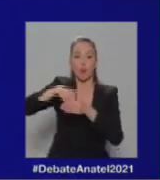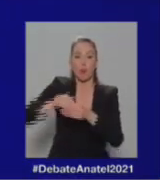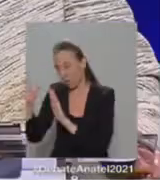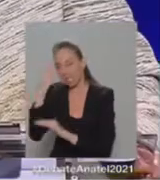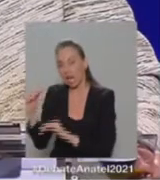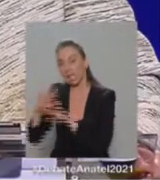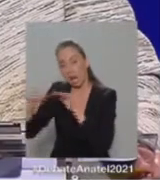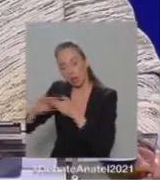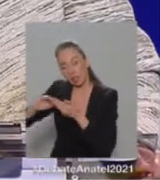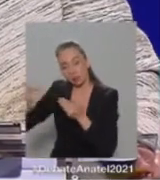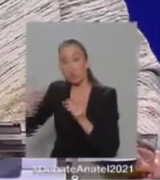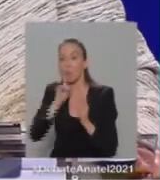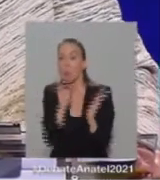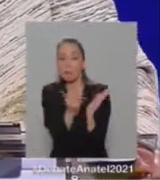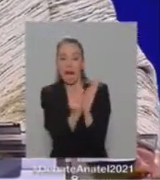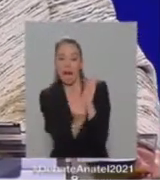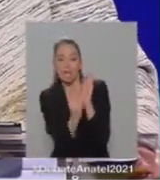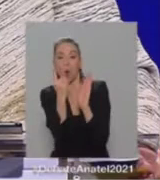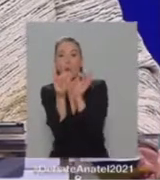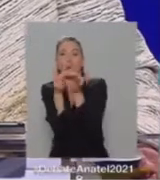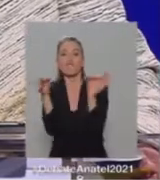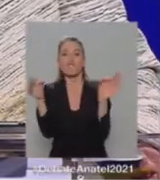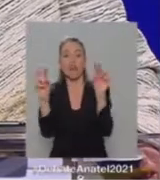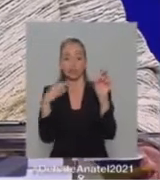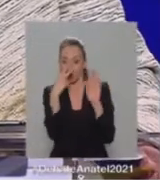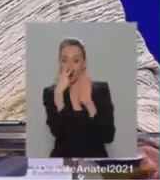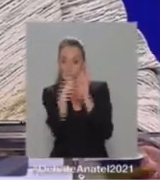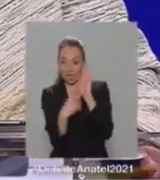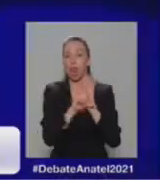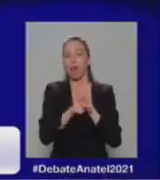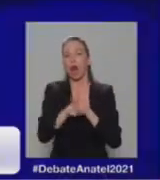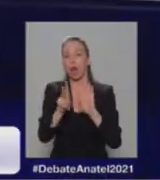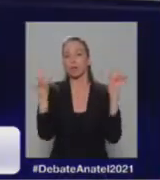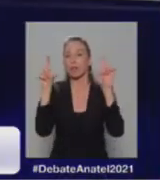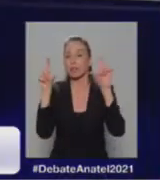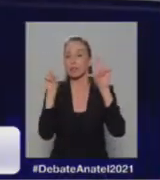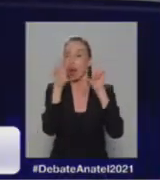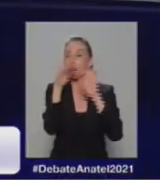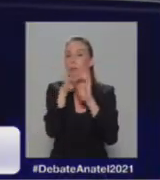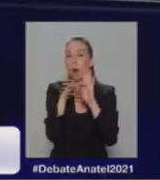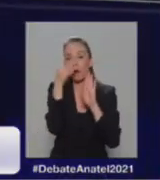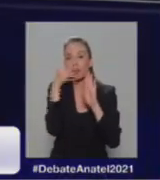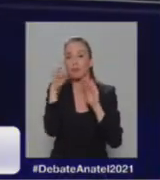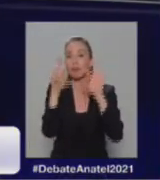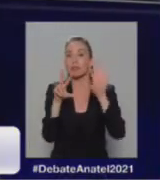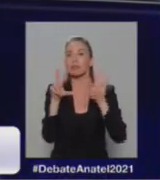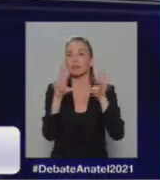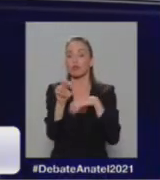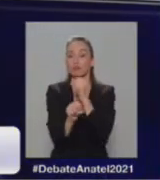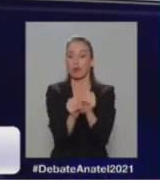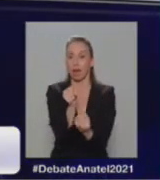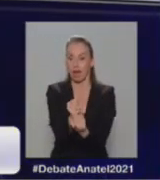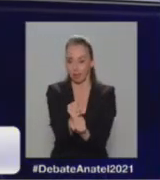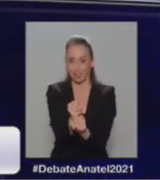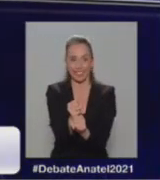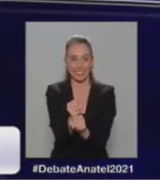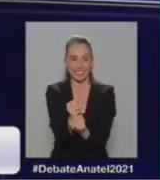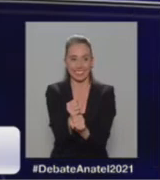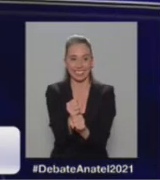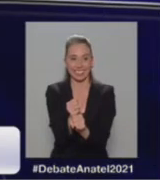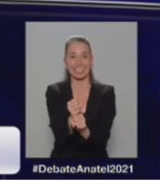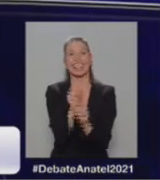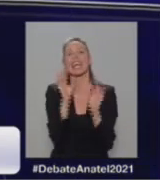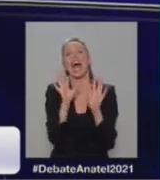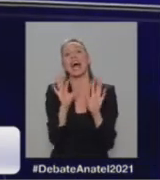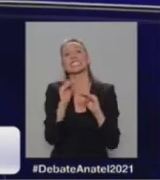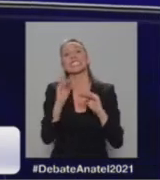Artés, dijo, tengo una cuenta de ahorros en el Banco Estado, es todo lo que tengo, y ahora la cuenta que abrió el Servicio Electoral. nunca he tenido cuenta en ningún